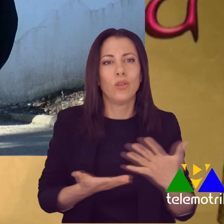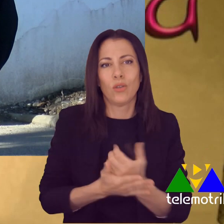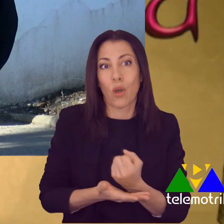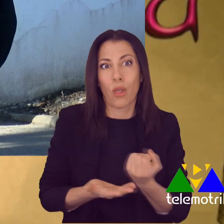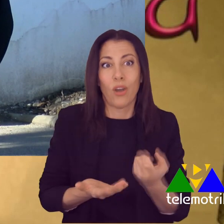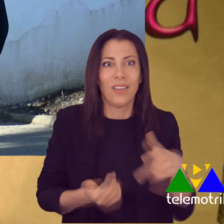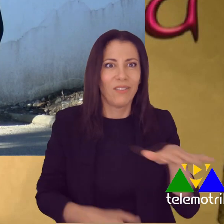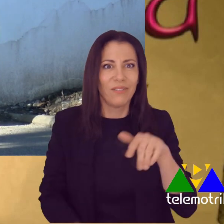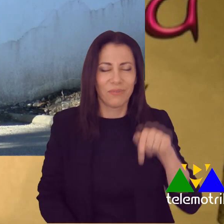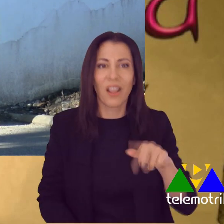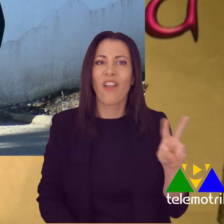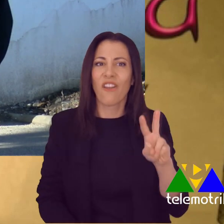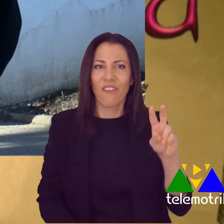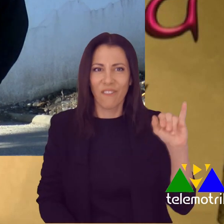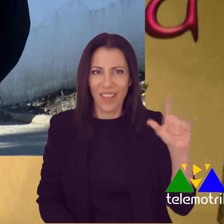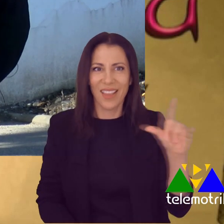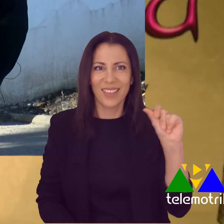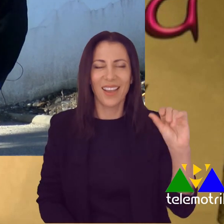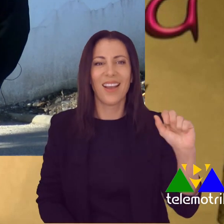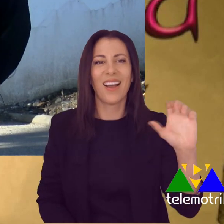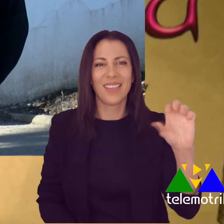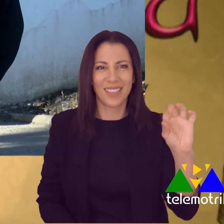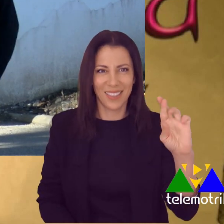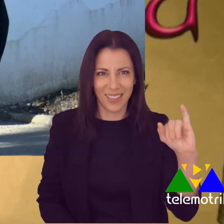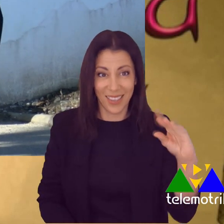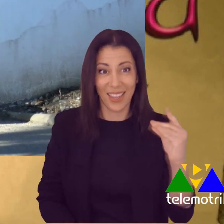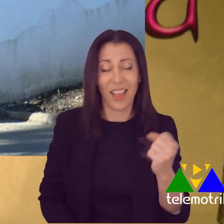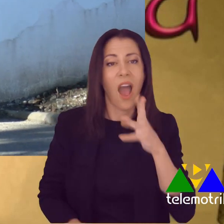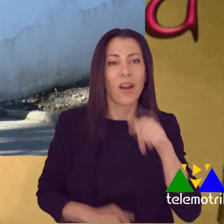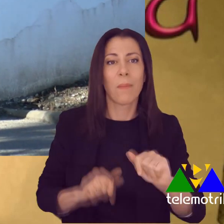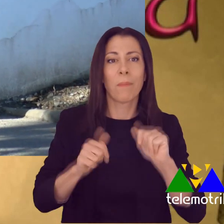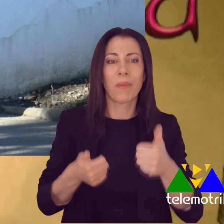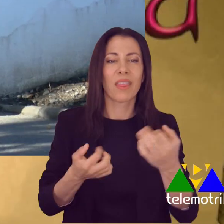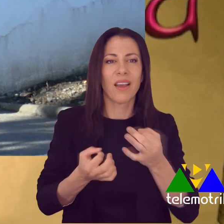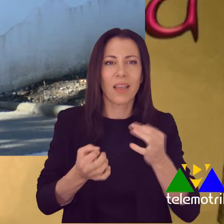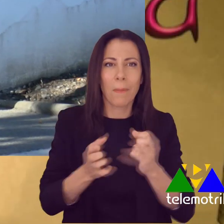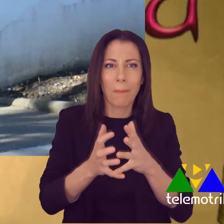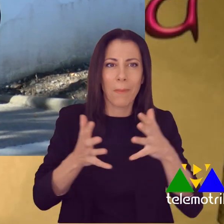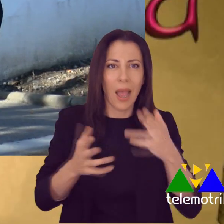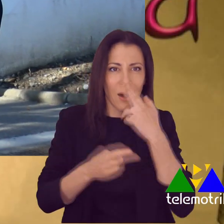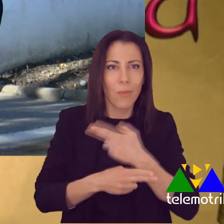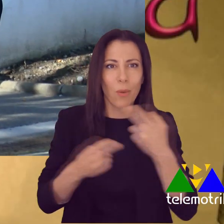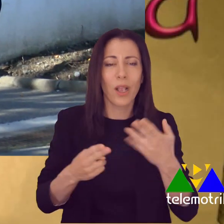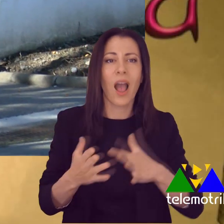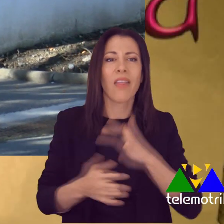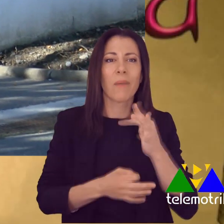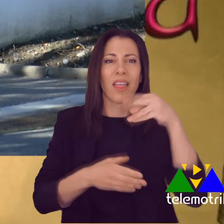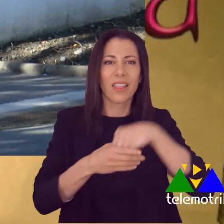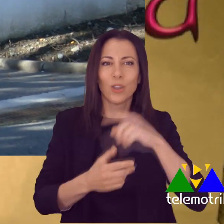Villa Estrida. Y todavía tenemos Villa Estrida, que de hecho, bueno, se está relanzando un poquito, se está abriendo más al público, se ha hecho un museo